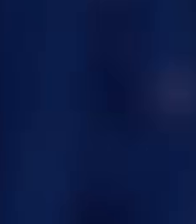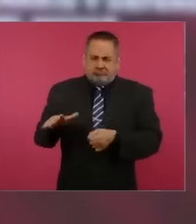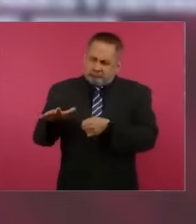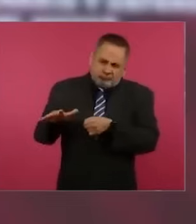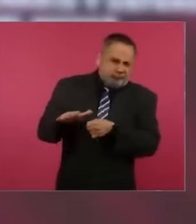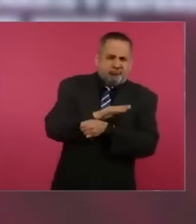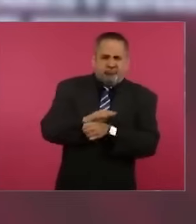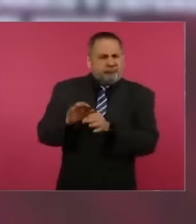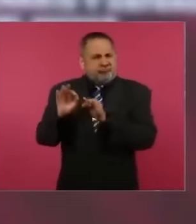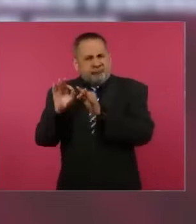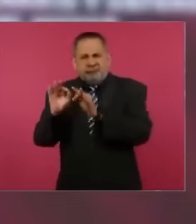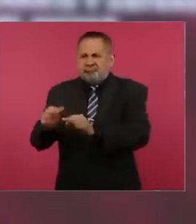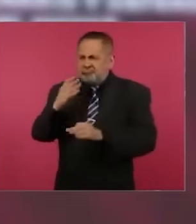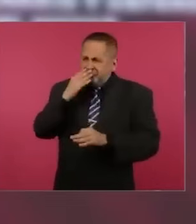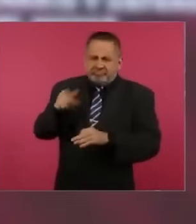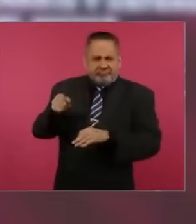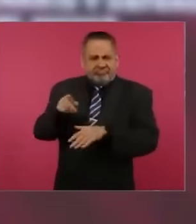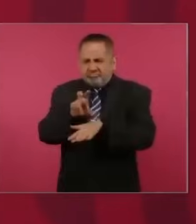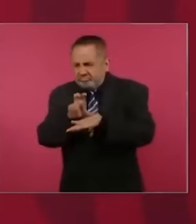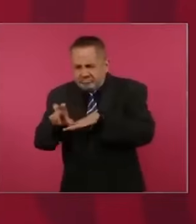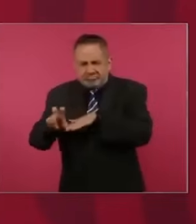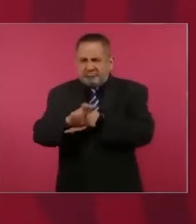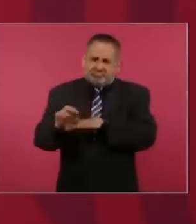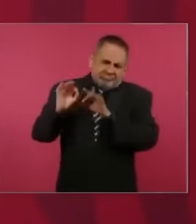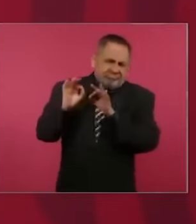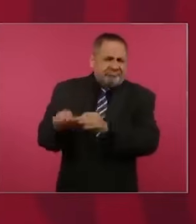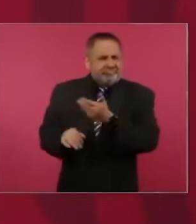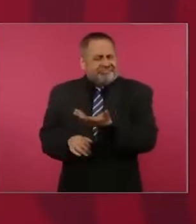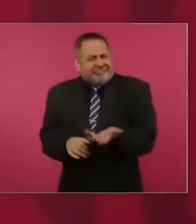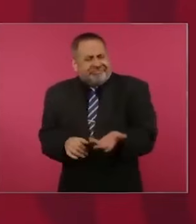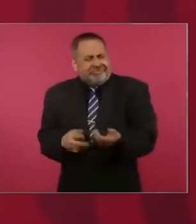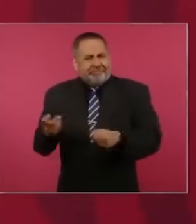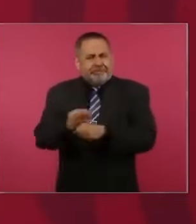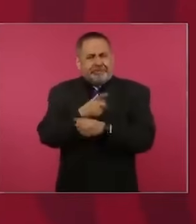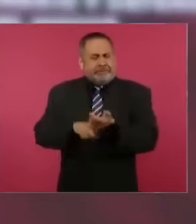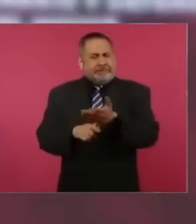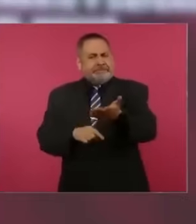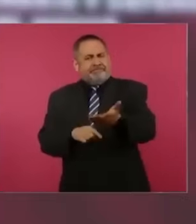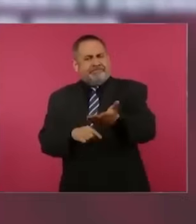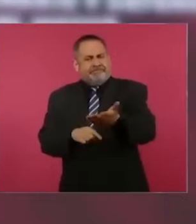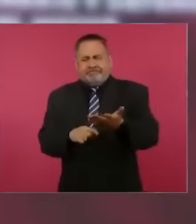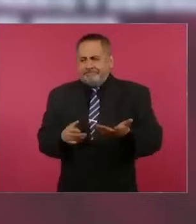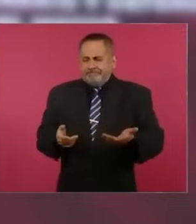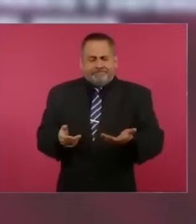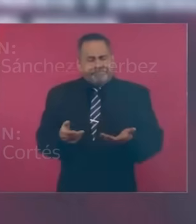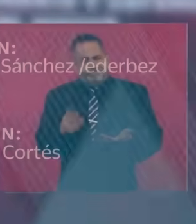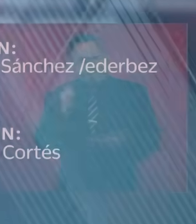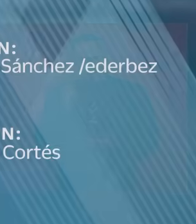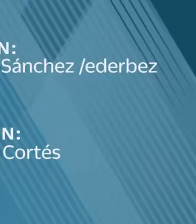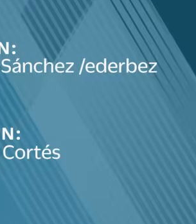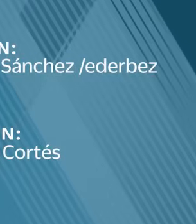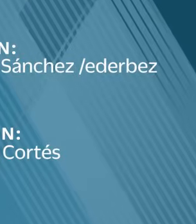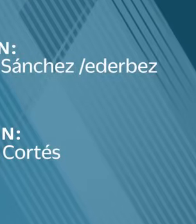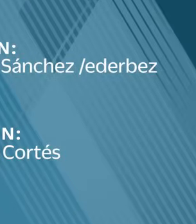Champ Sánchez es un comunicador y director de cine que desde 2022 se ha dedicado a hacer parodias del presidente López